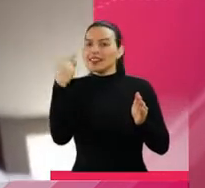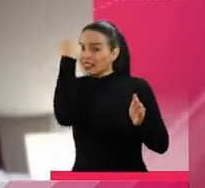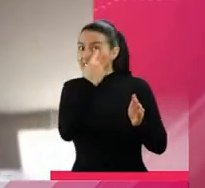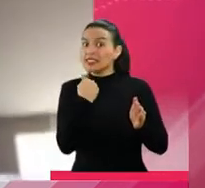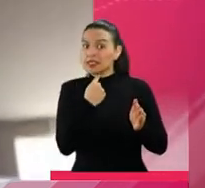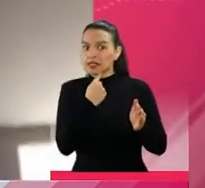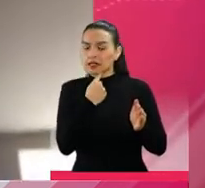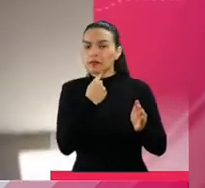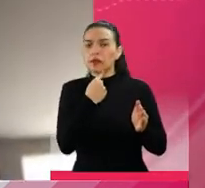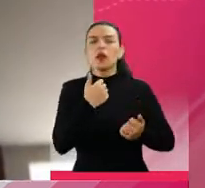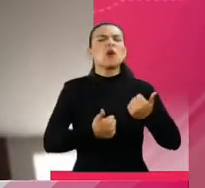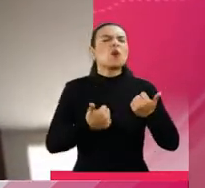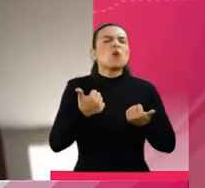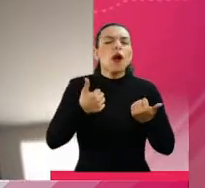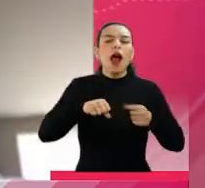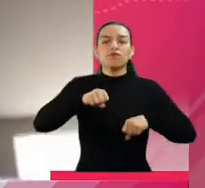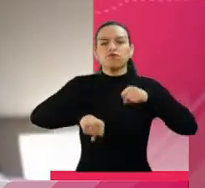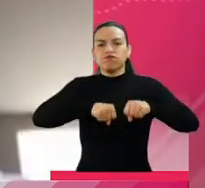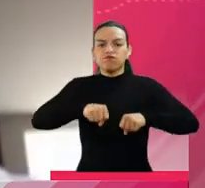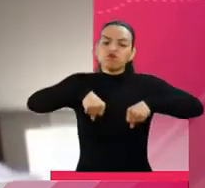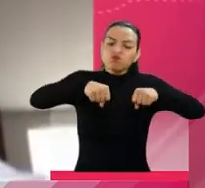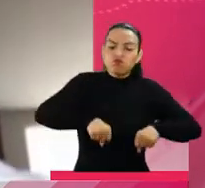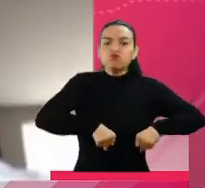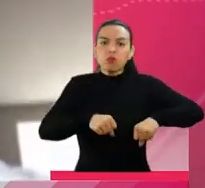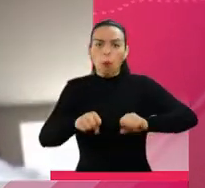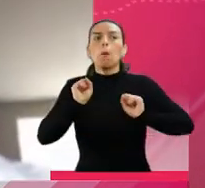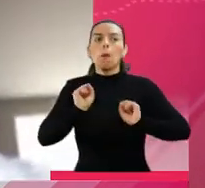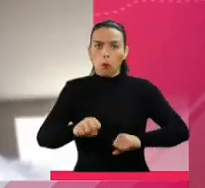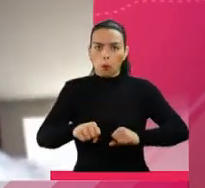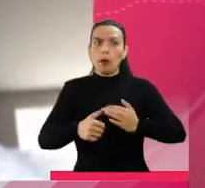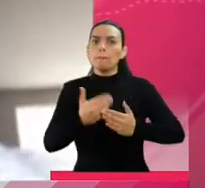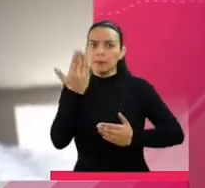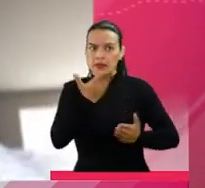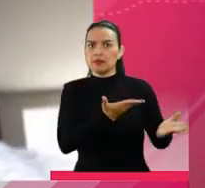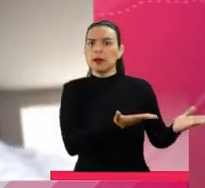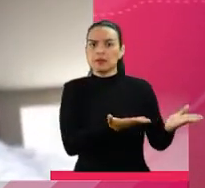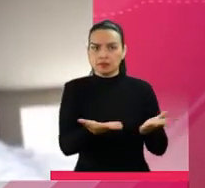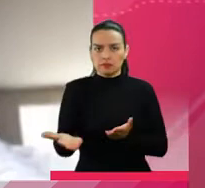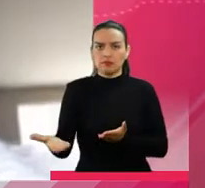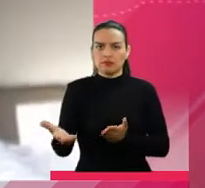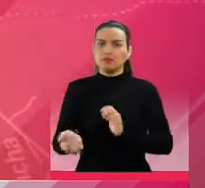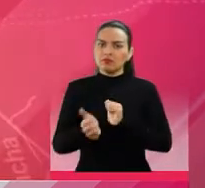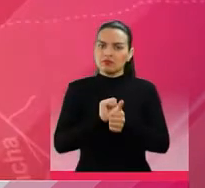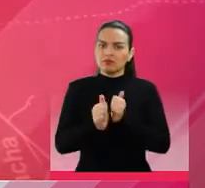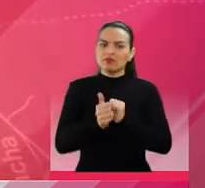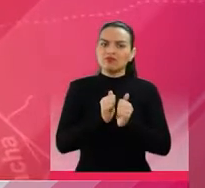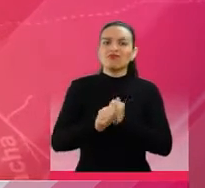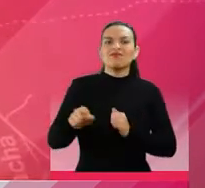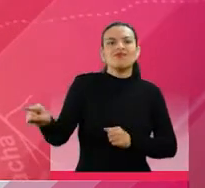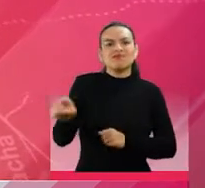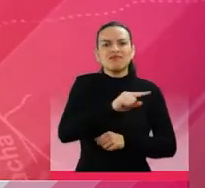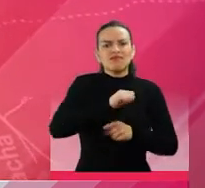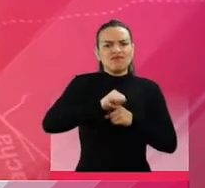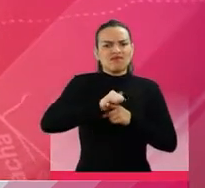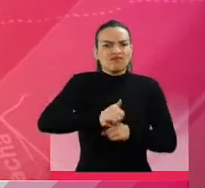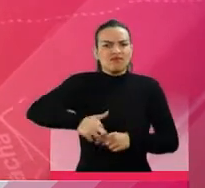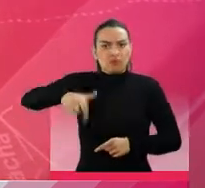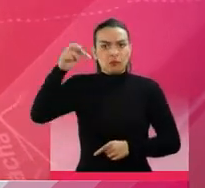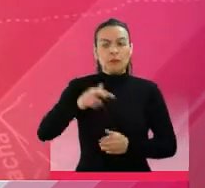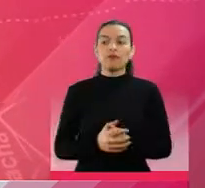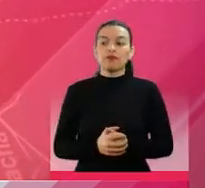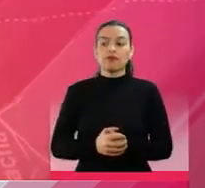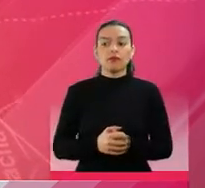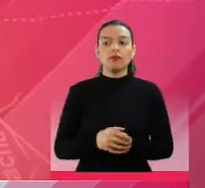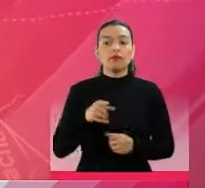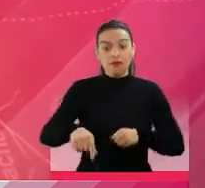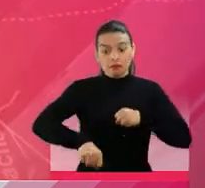como el BMX en la reactivación de parte de los deportistas de alto rendimiento. Rodillos y piques en plano. Ahora el